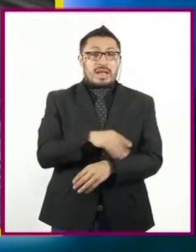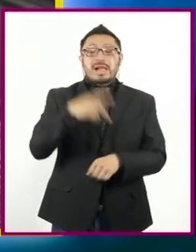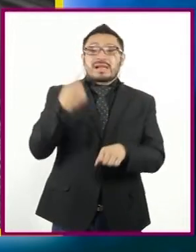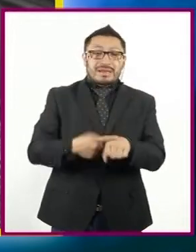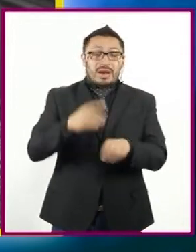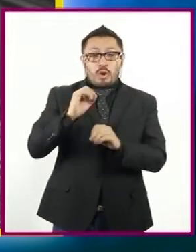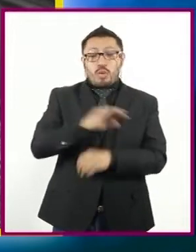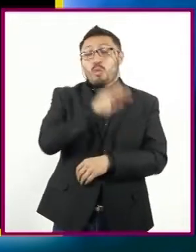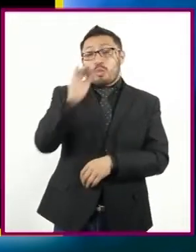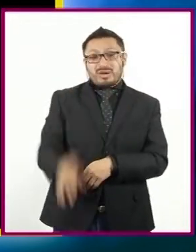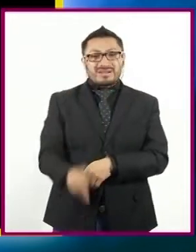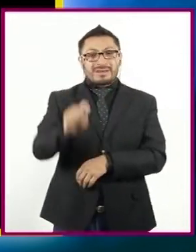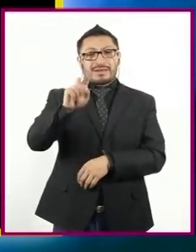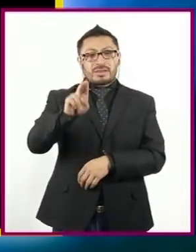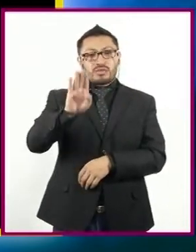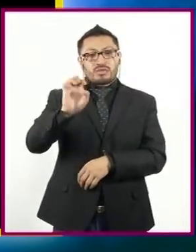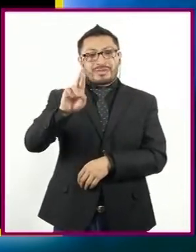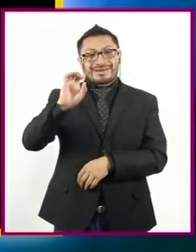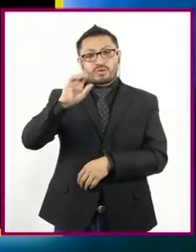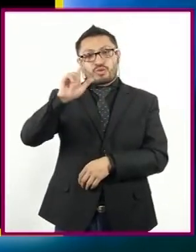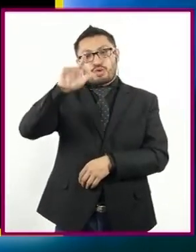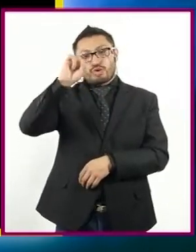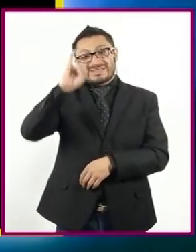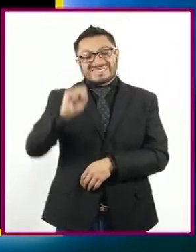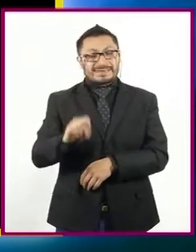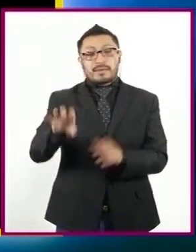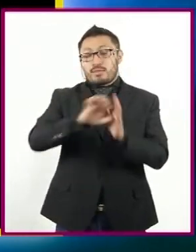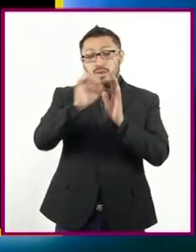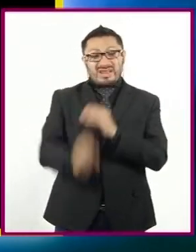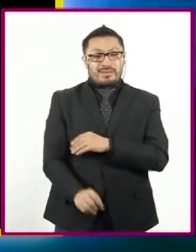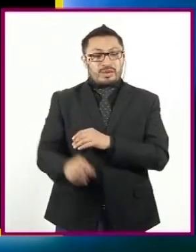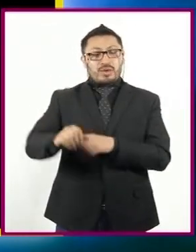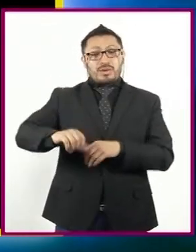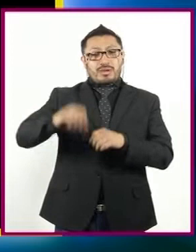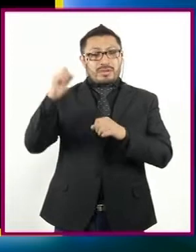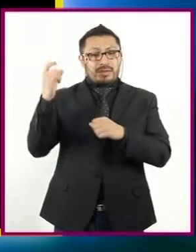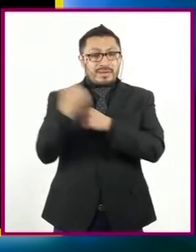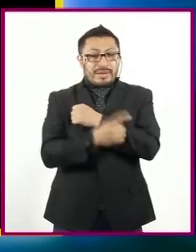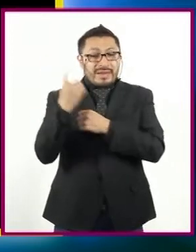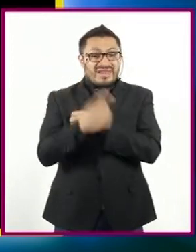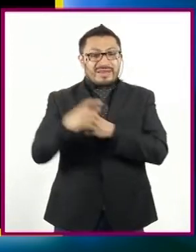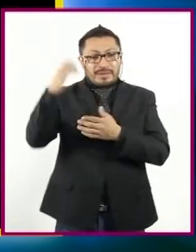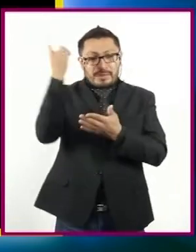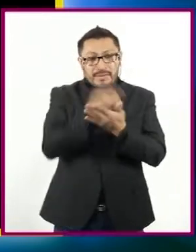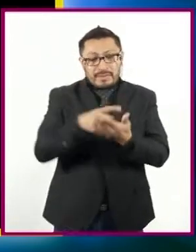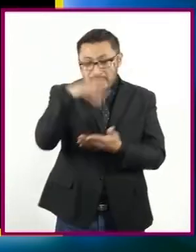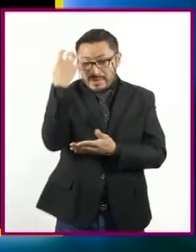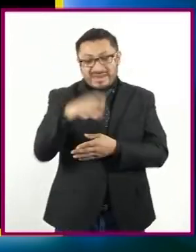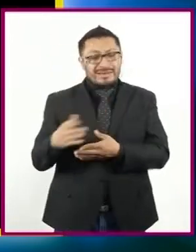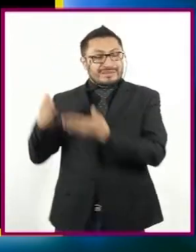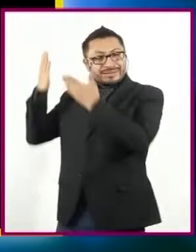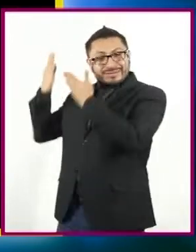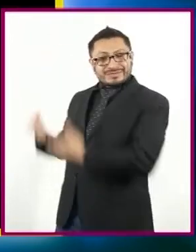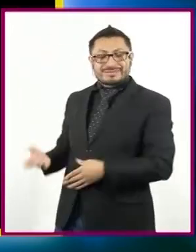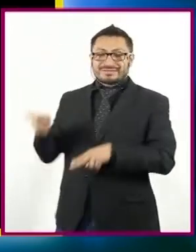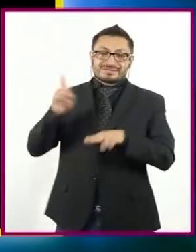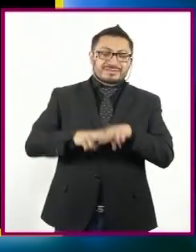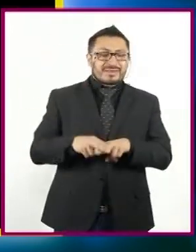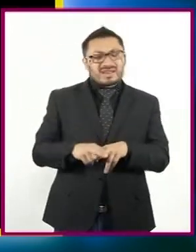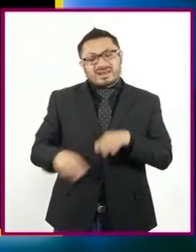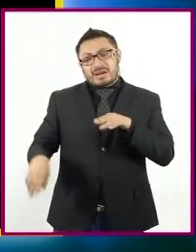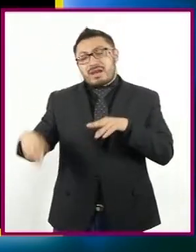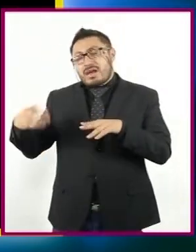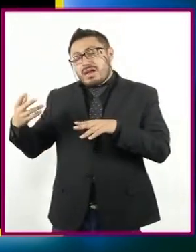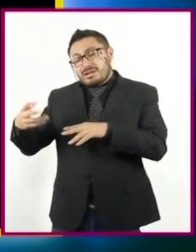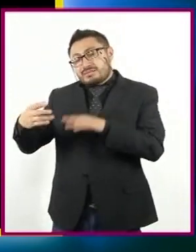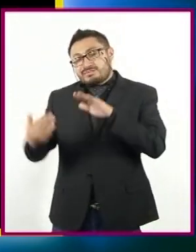de tuberculosis. Así, por ejemplo, un autorretrato de Modigliani sentado en una silla, arrimado a una mesa